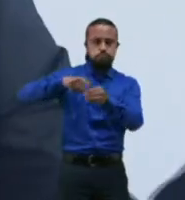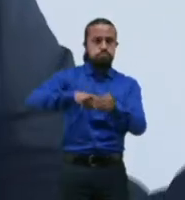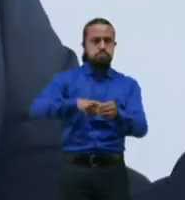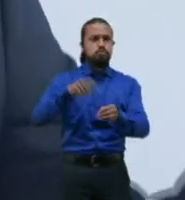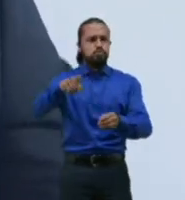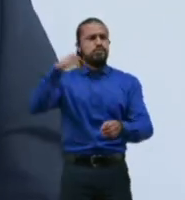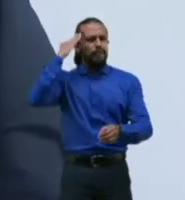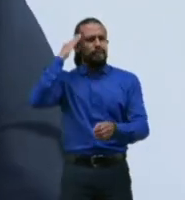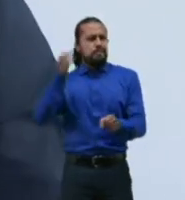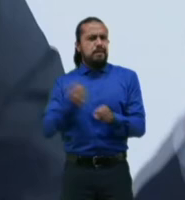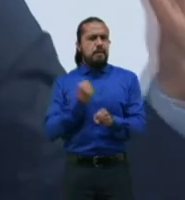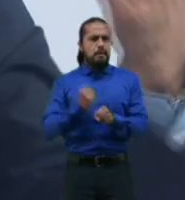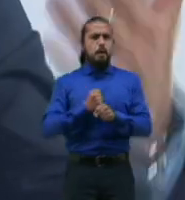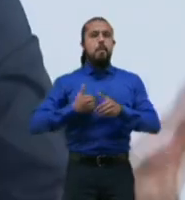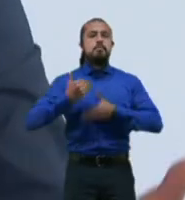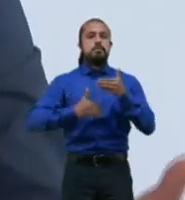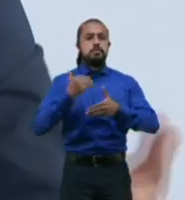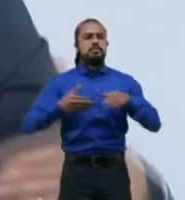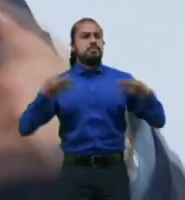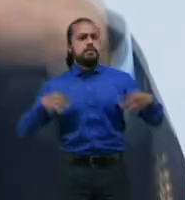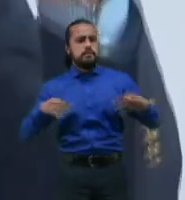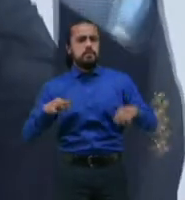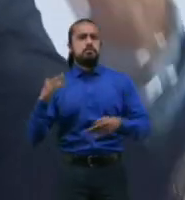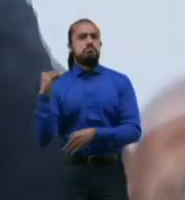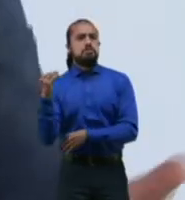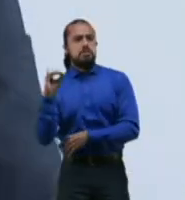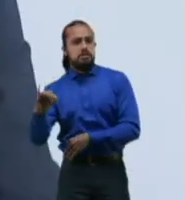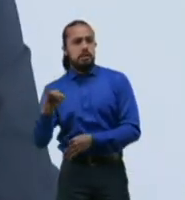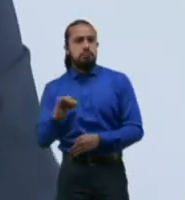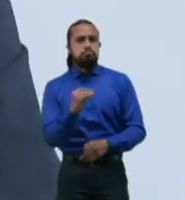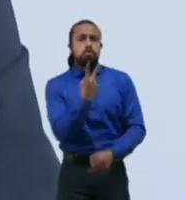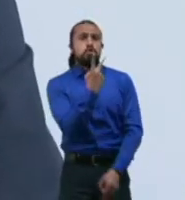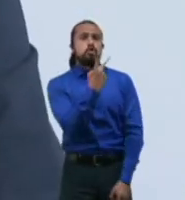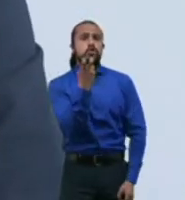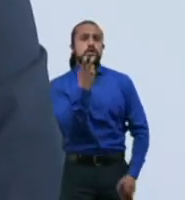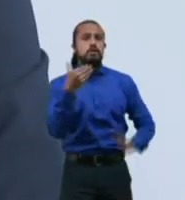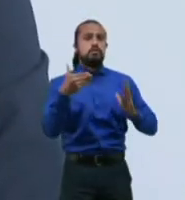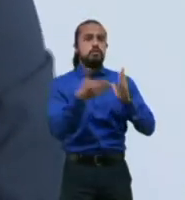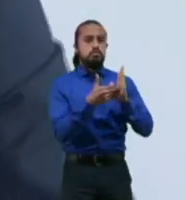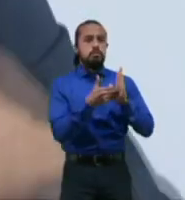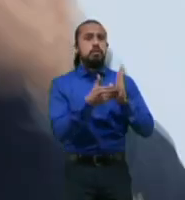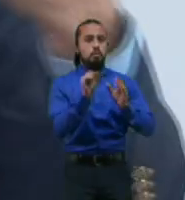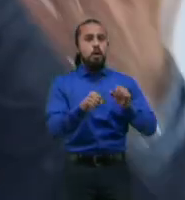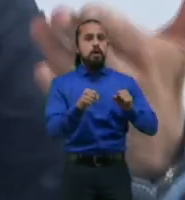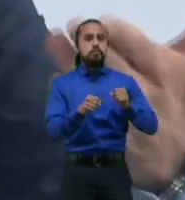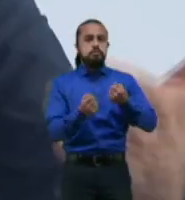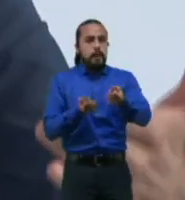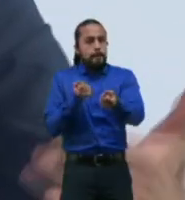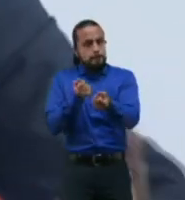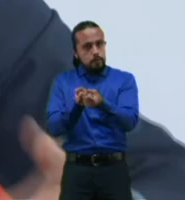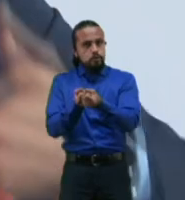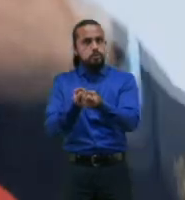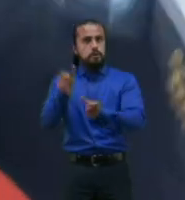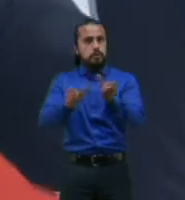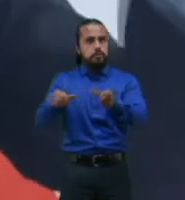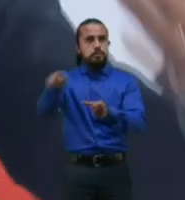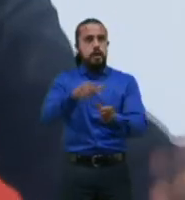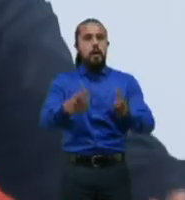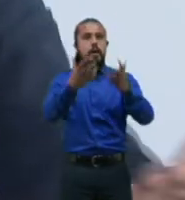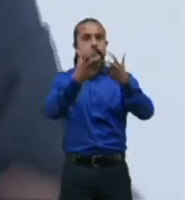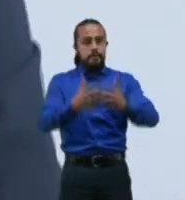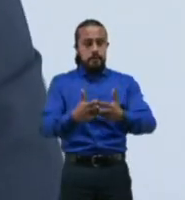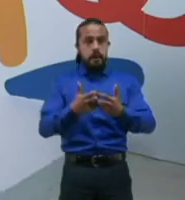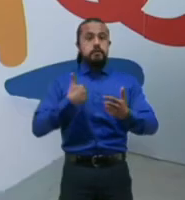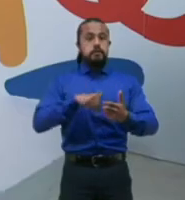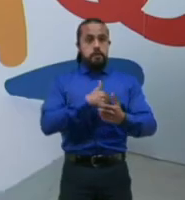sencillo vinculación 100% digital desde 200 mil pesos y podemos empezar a apoyar a los empresarios colombianos y en este caso queremos que apoyemos